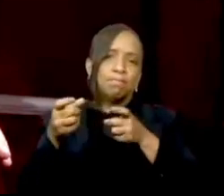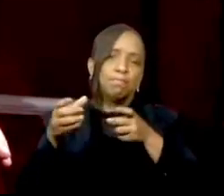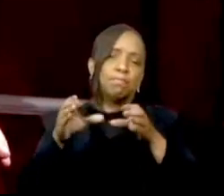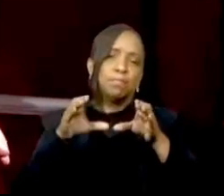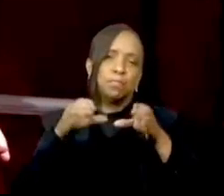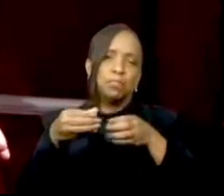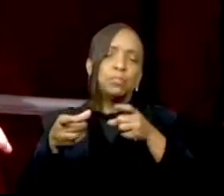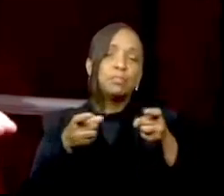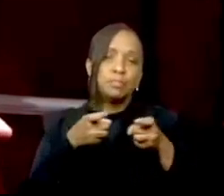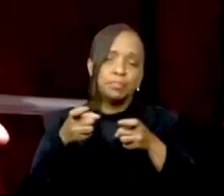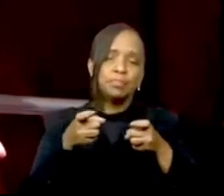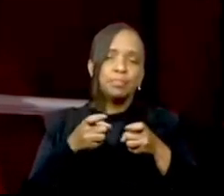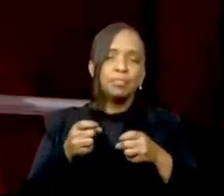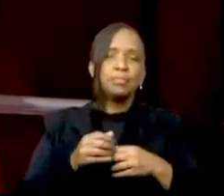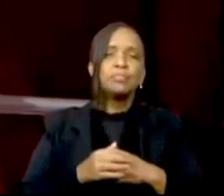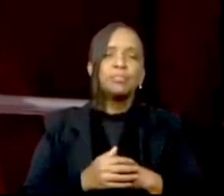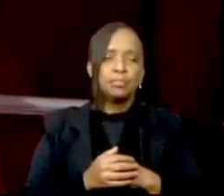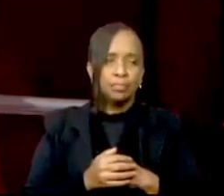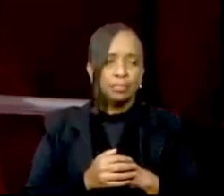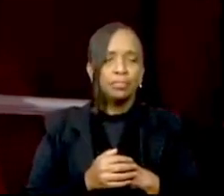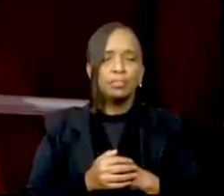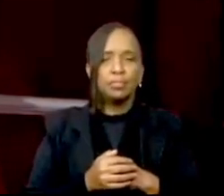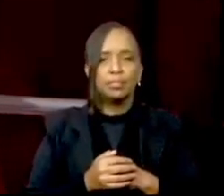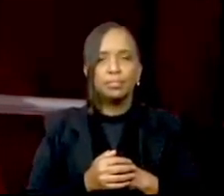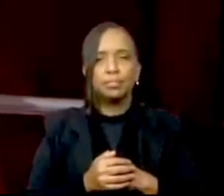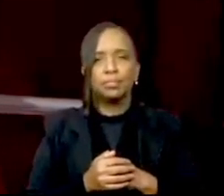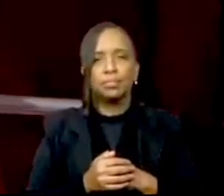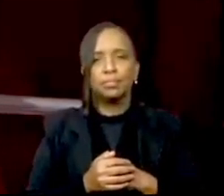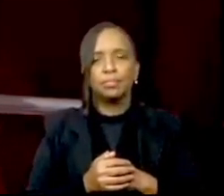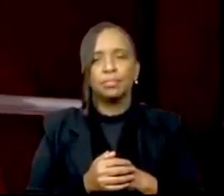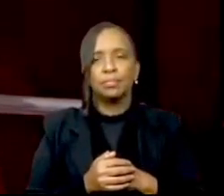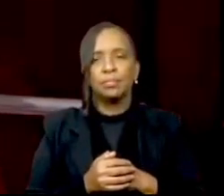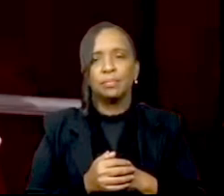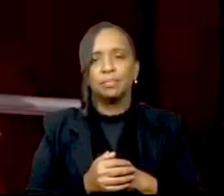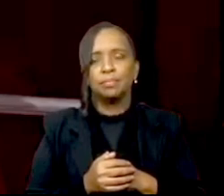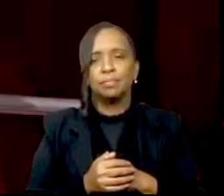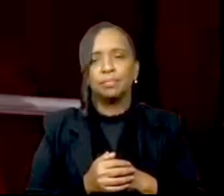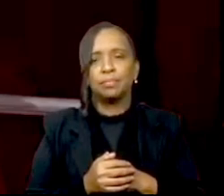directiva hoy República